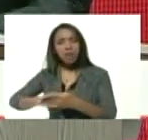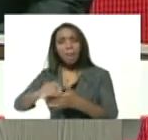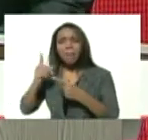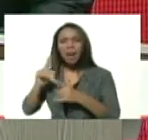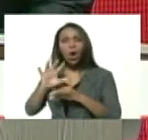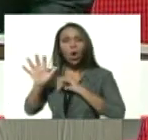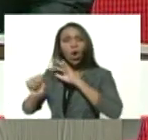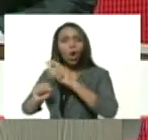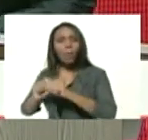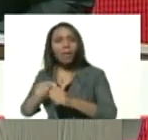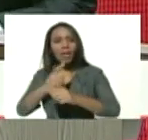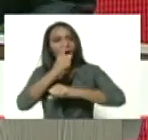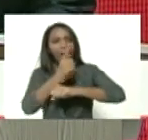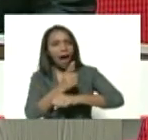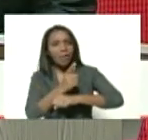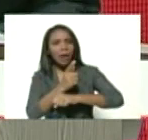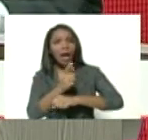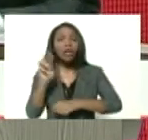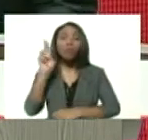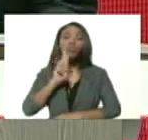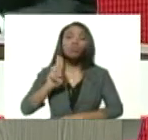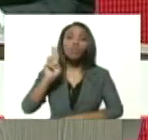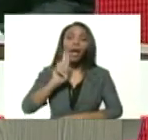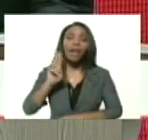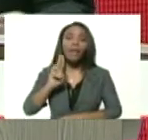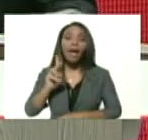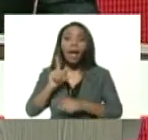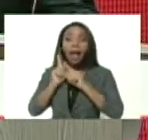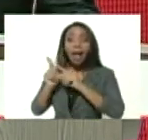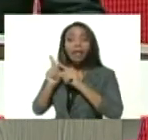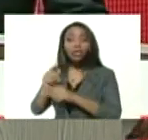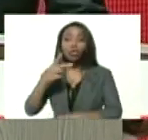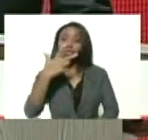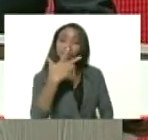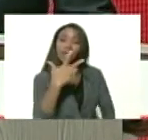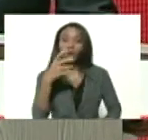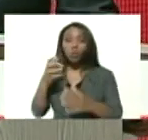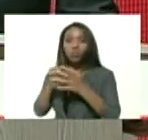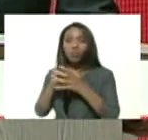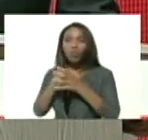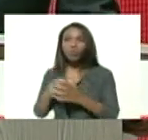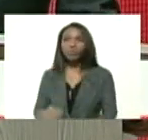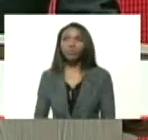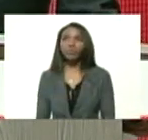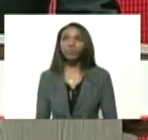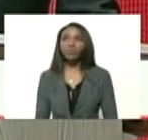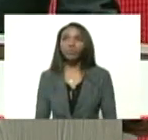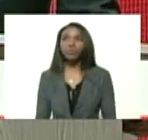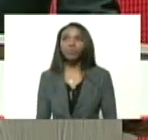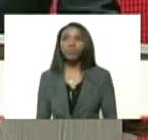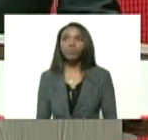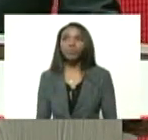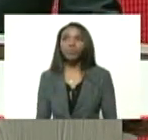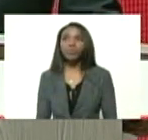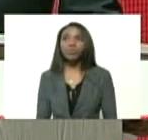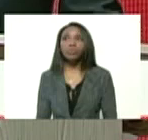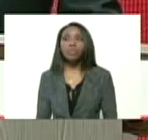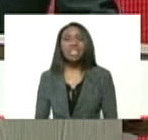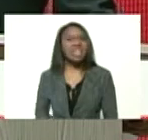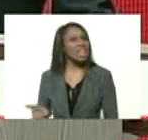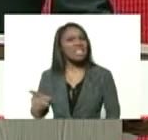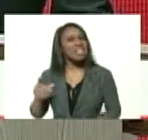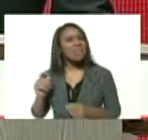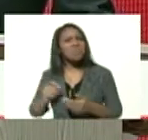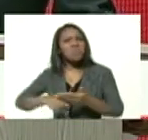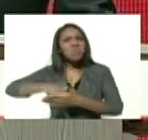compra de unas armas que serían utilizadas por estos tres grupos. ¿Y qué es ese contrato